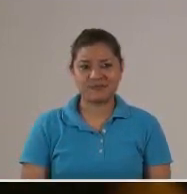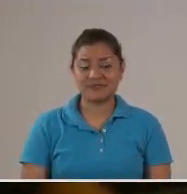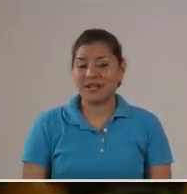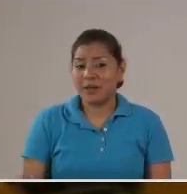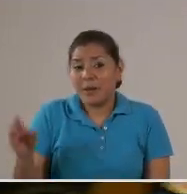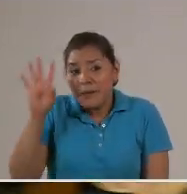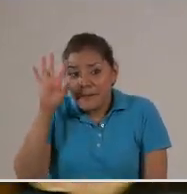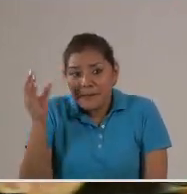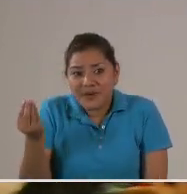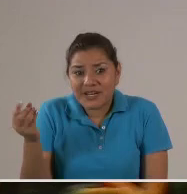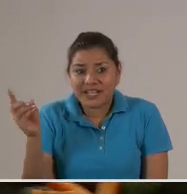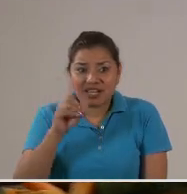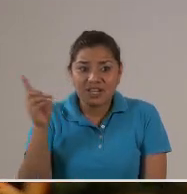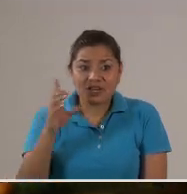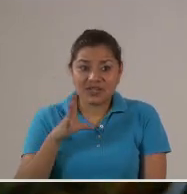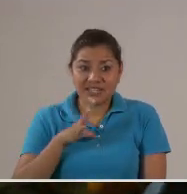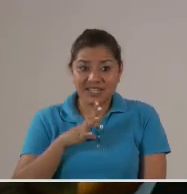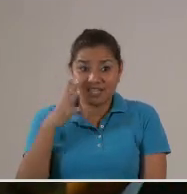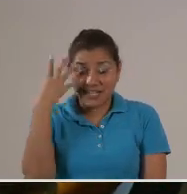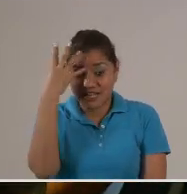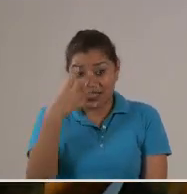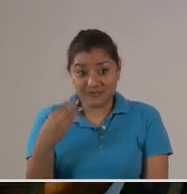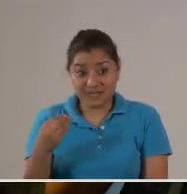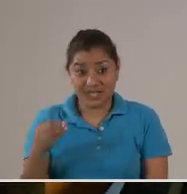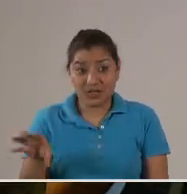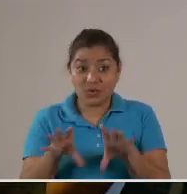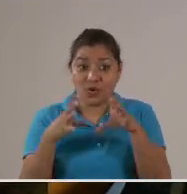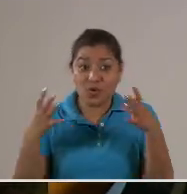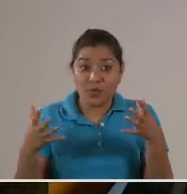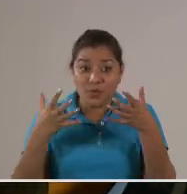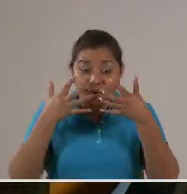tiene espíritu como los